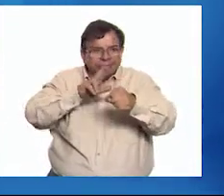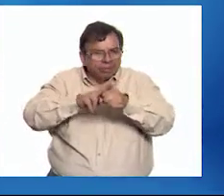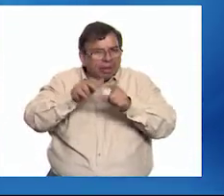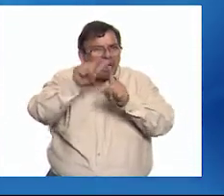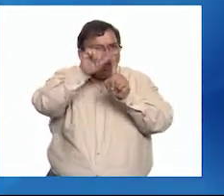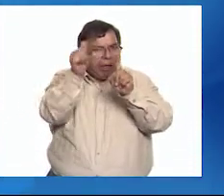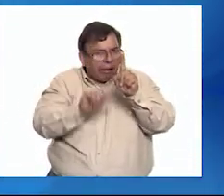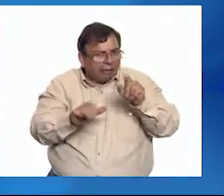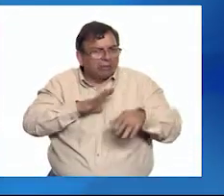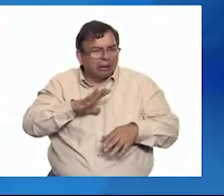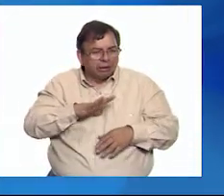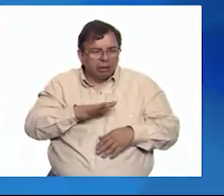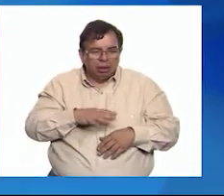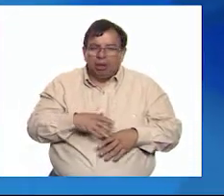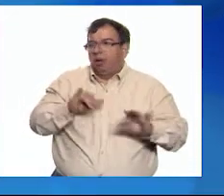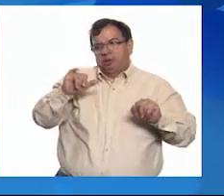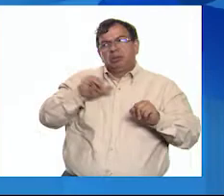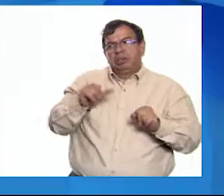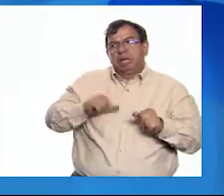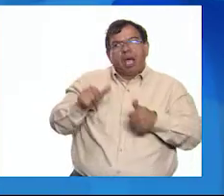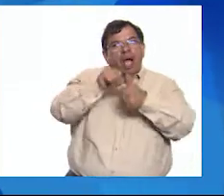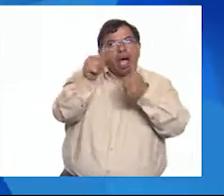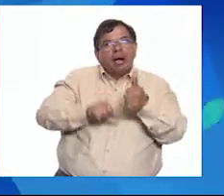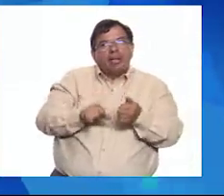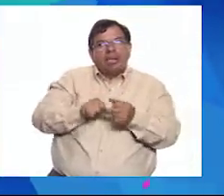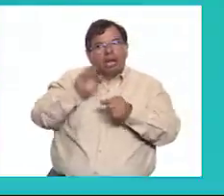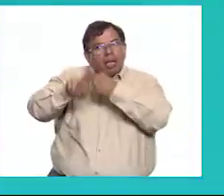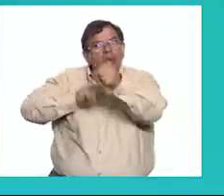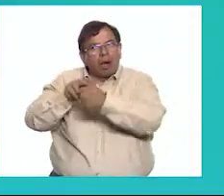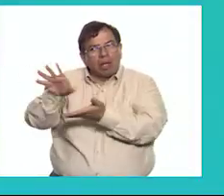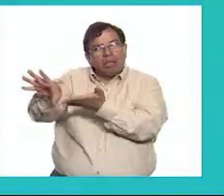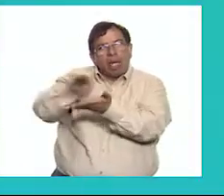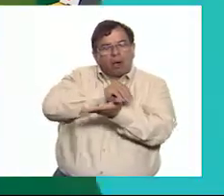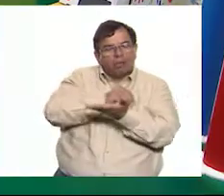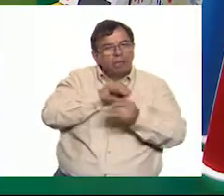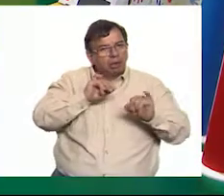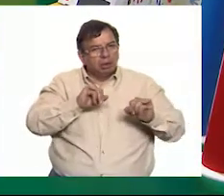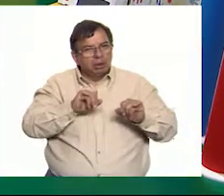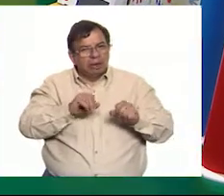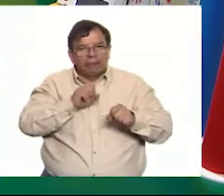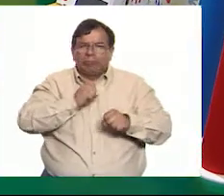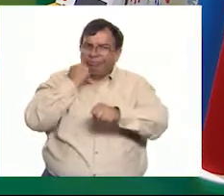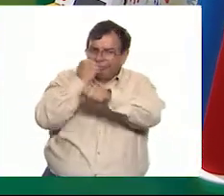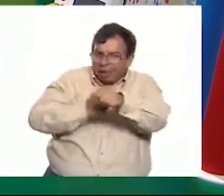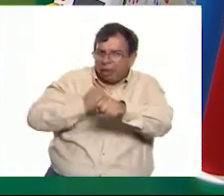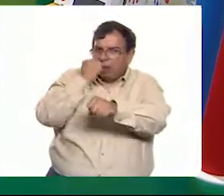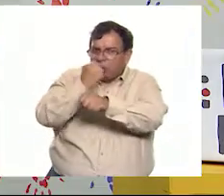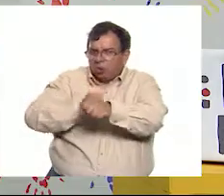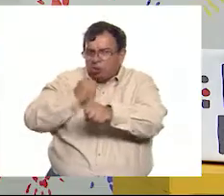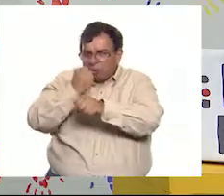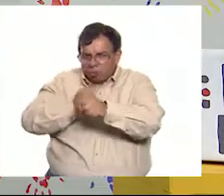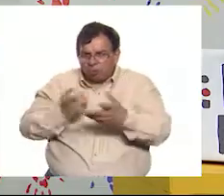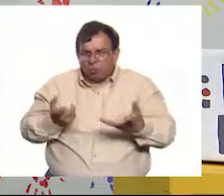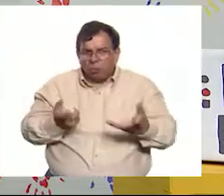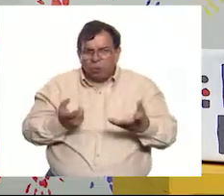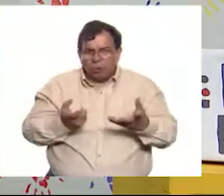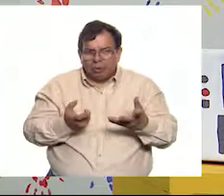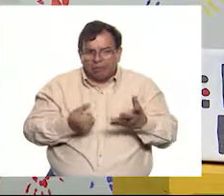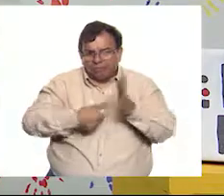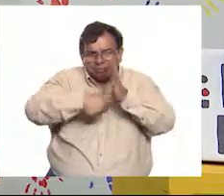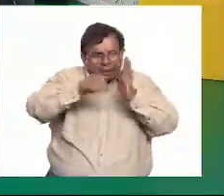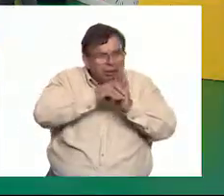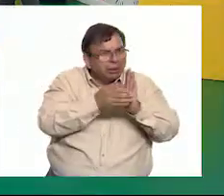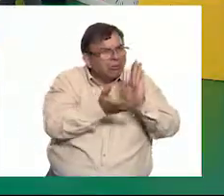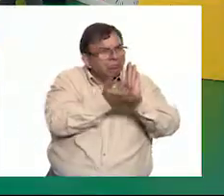arte mismo. Sí, el arte imita estas figuras de la naturaleza, ¿no? Sí, también la escultura, por ejemplo, no solo la pintura, también la